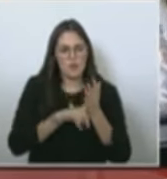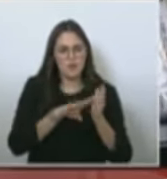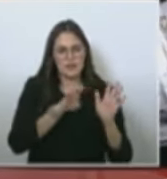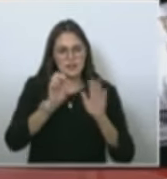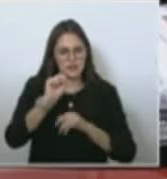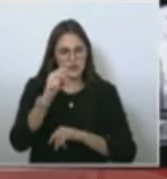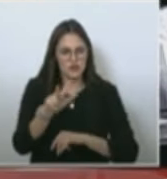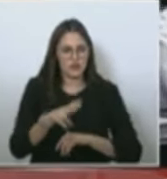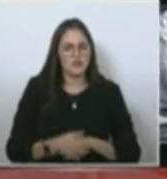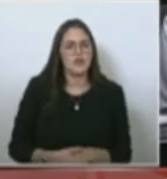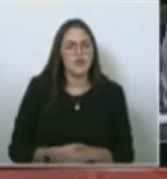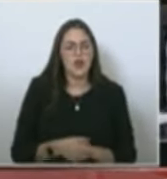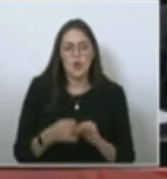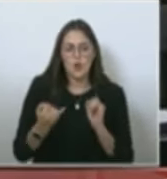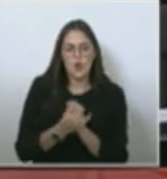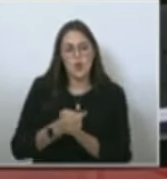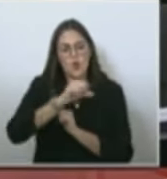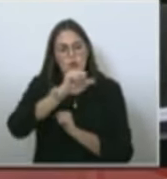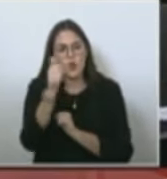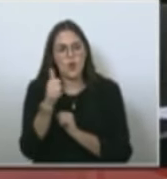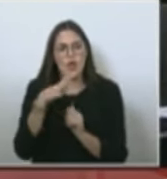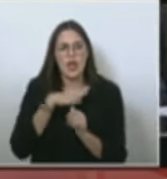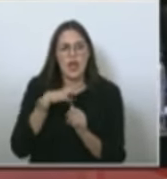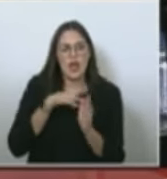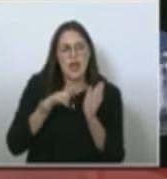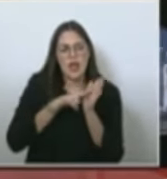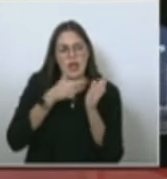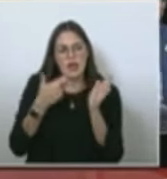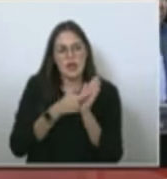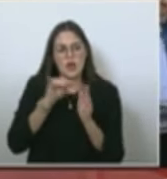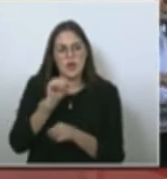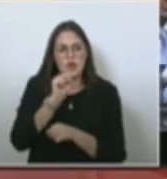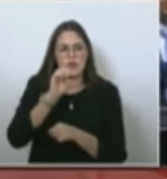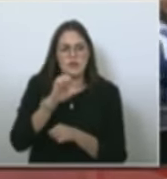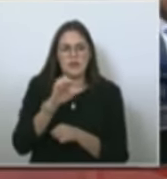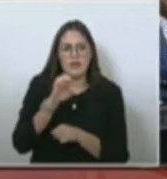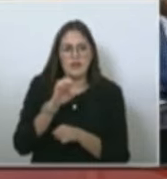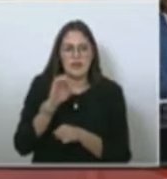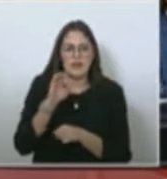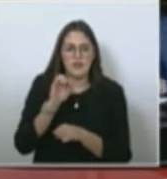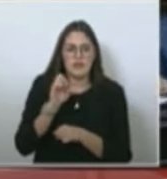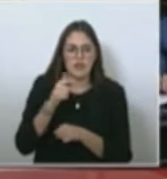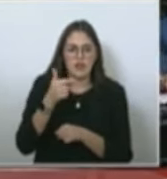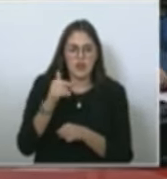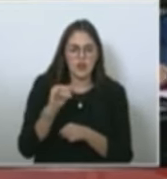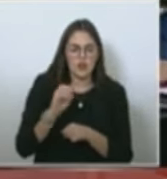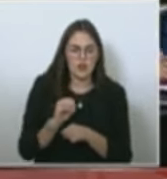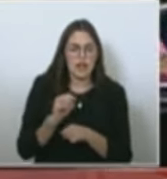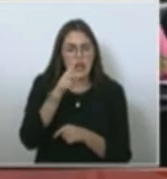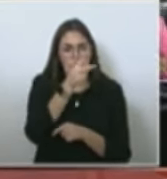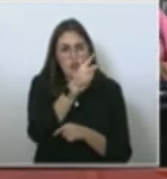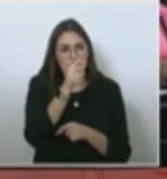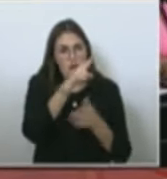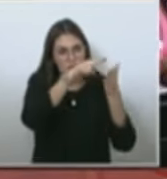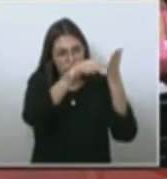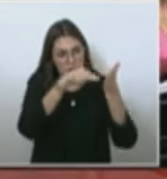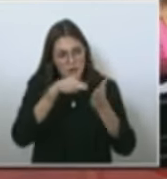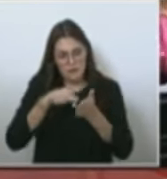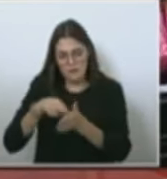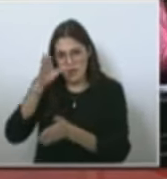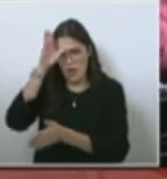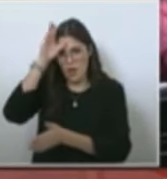un periodista de la revista Siempre, José Pajés Yergo. Ellos firmaron este documento junto